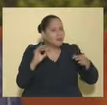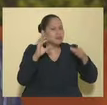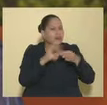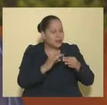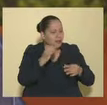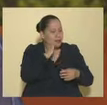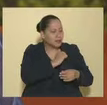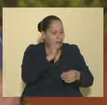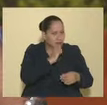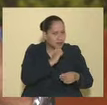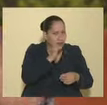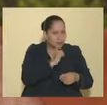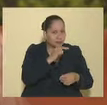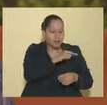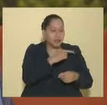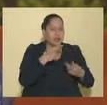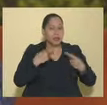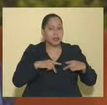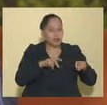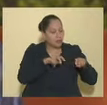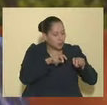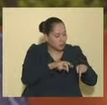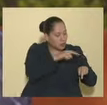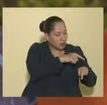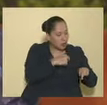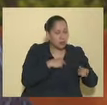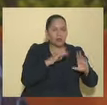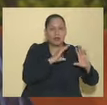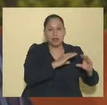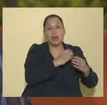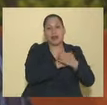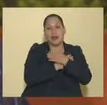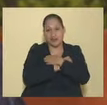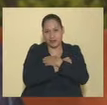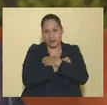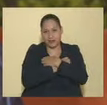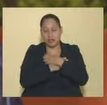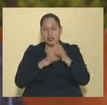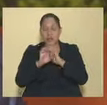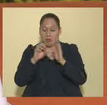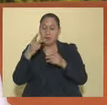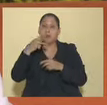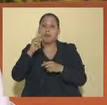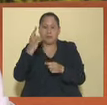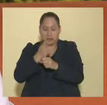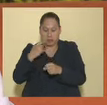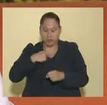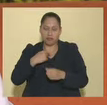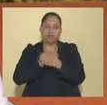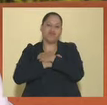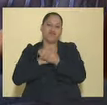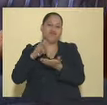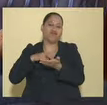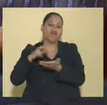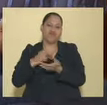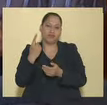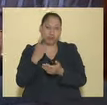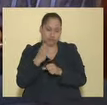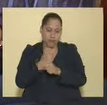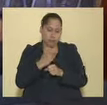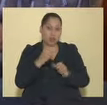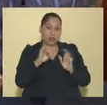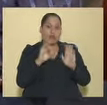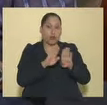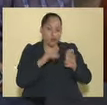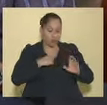cuando se sienta la gente a verdaderamente claro, educarlo. Porque primero tendría que educarse la gente, porque la gente no puede dar lo que no tiene. Exactamente.